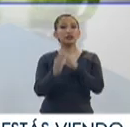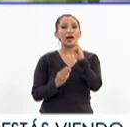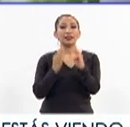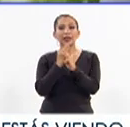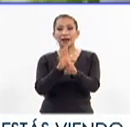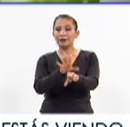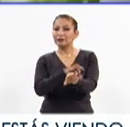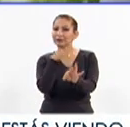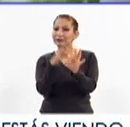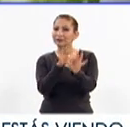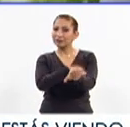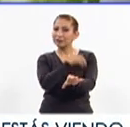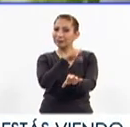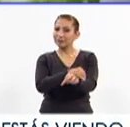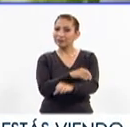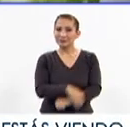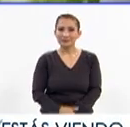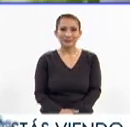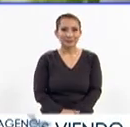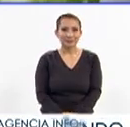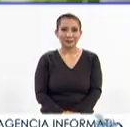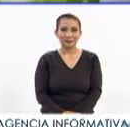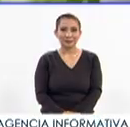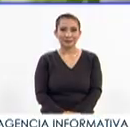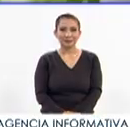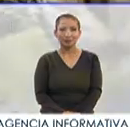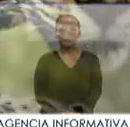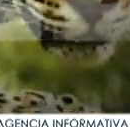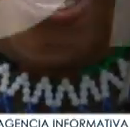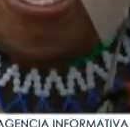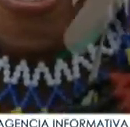Día Mundial de la Eficiencia Energética.